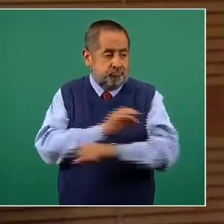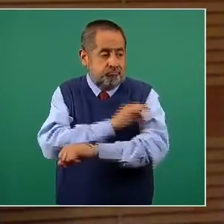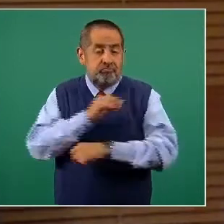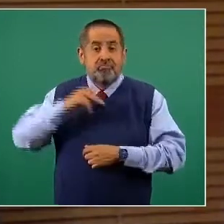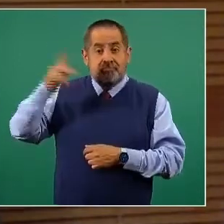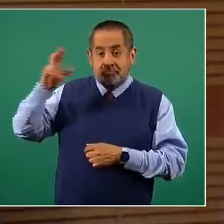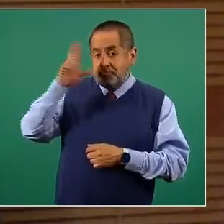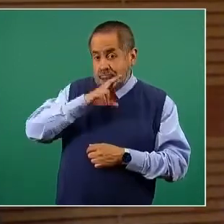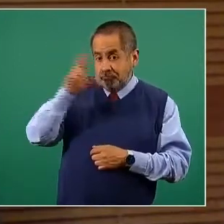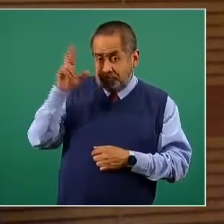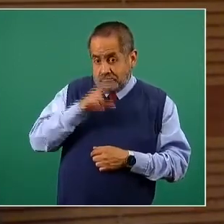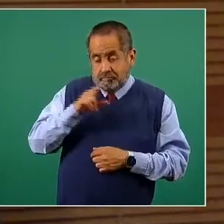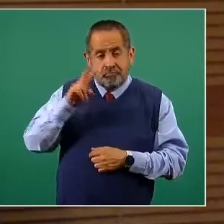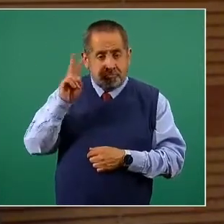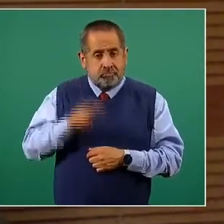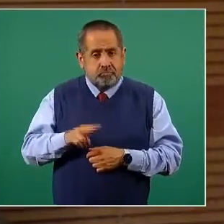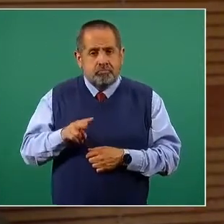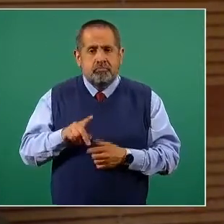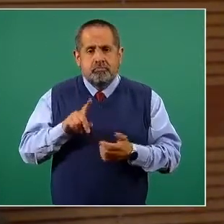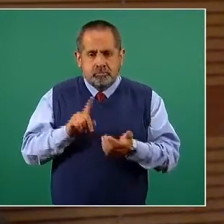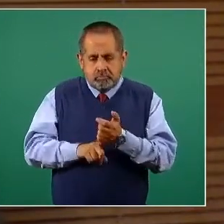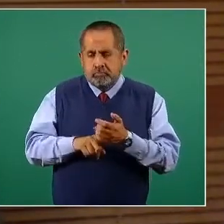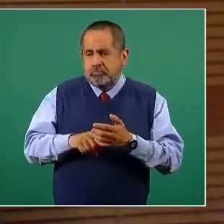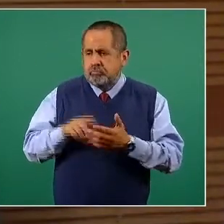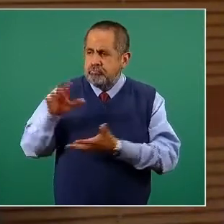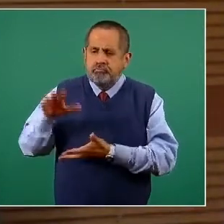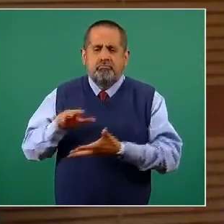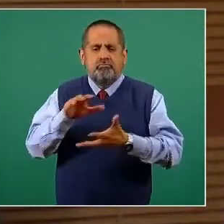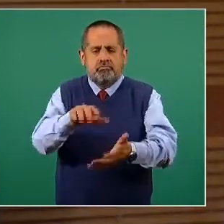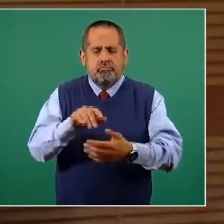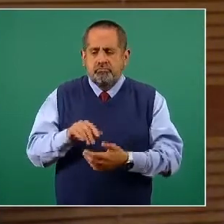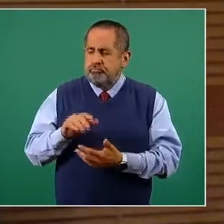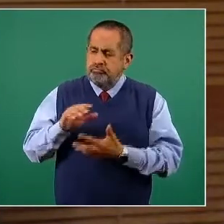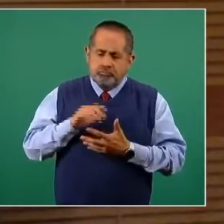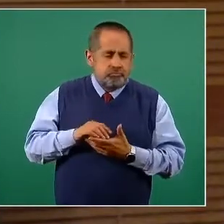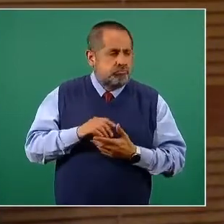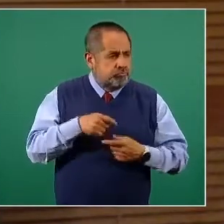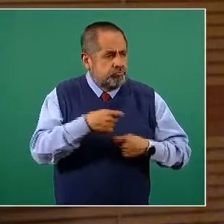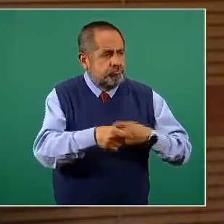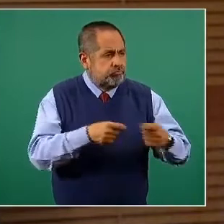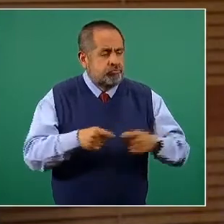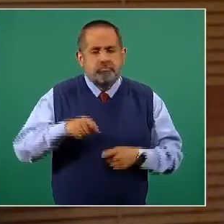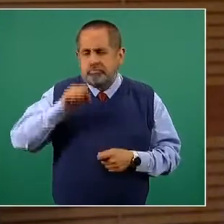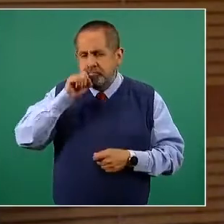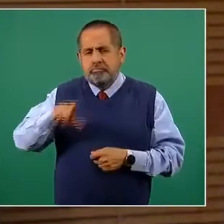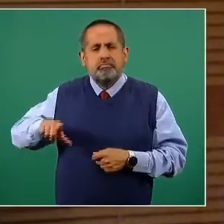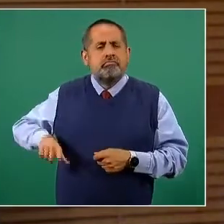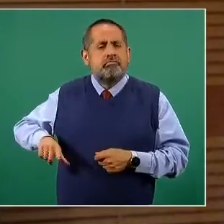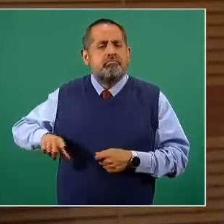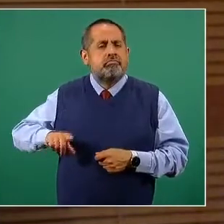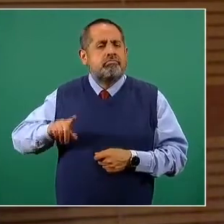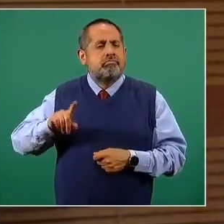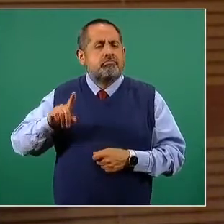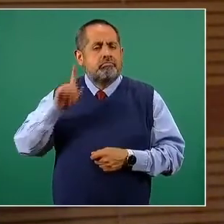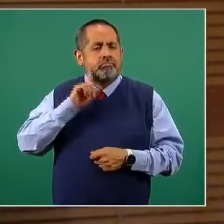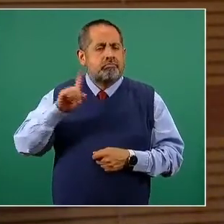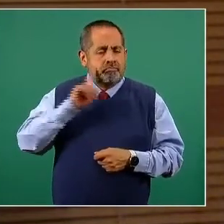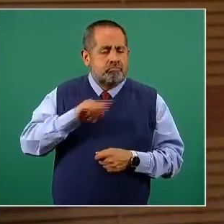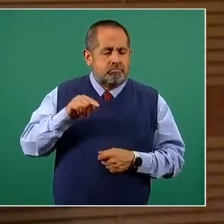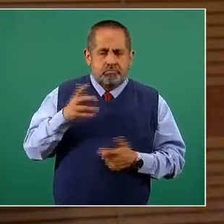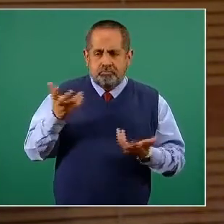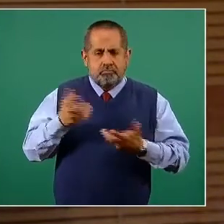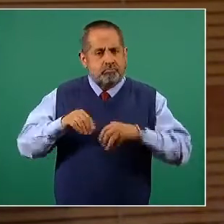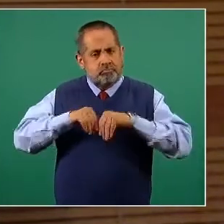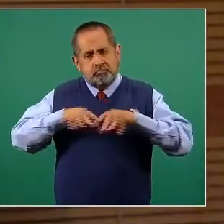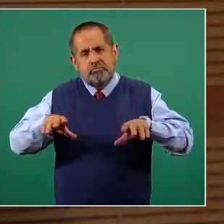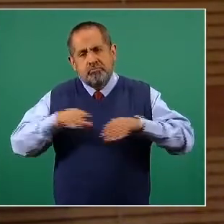jefa de gobierno y el gobierno local también envió un comunicado con la aprobación por letras del abecedario en